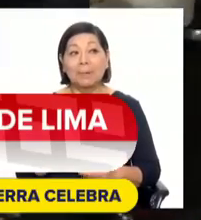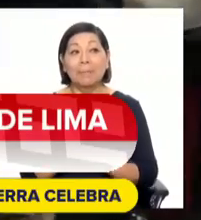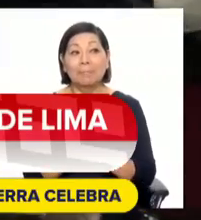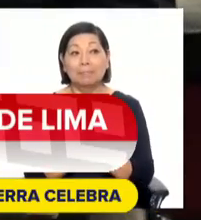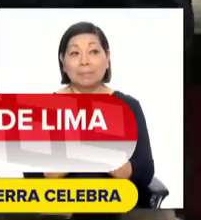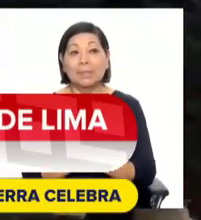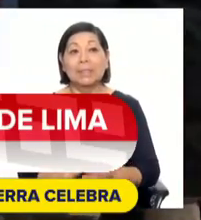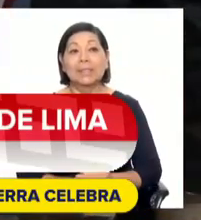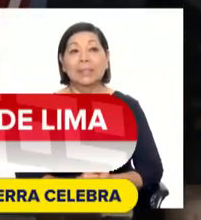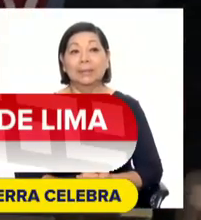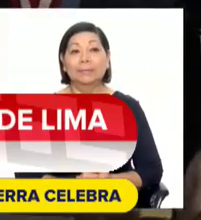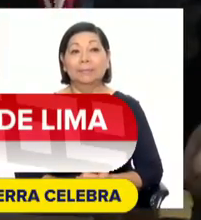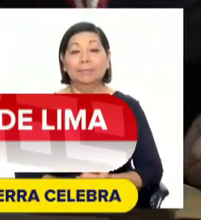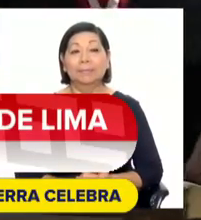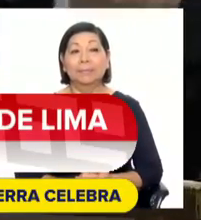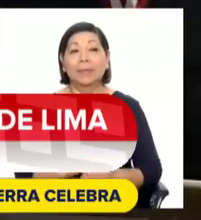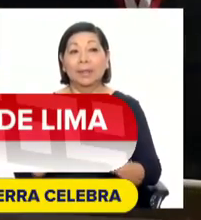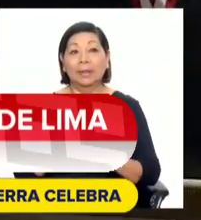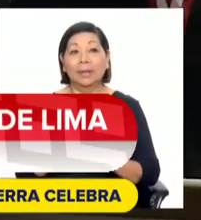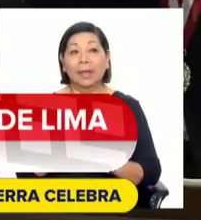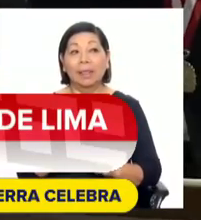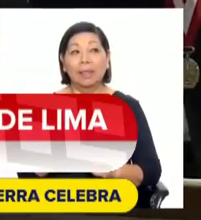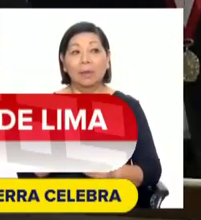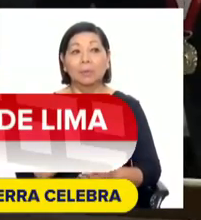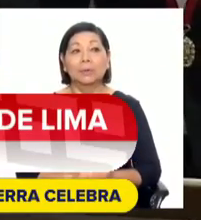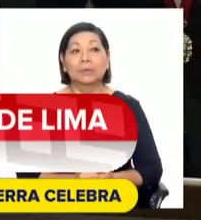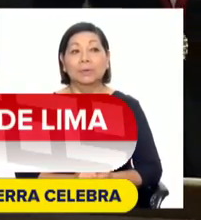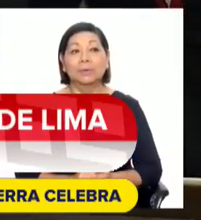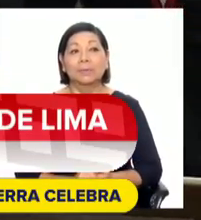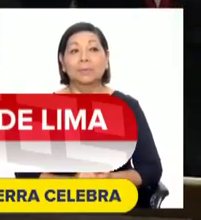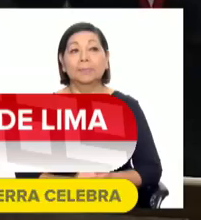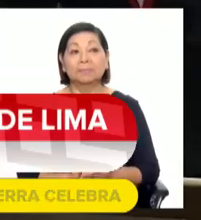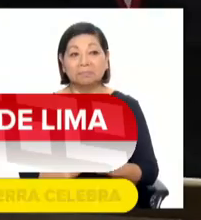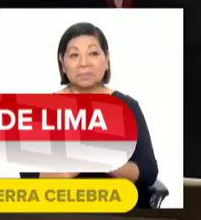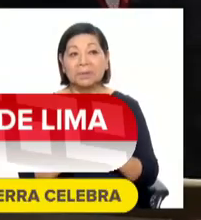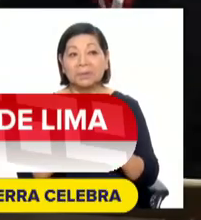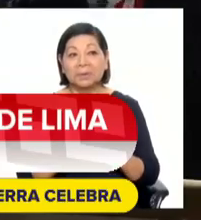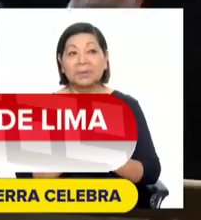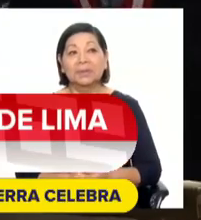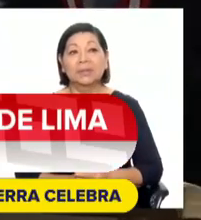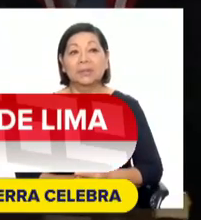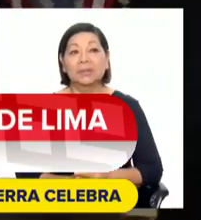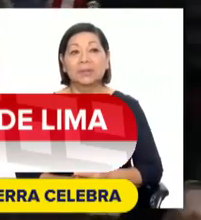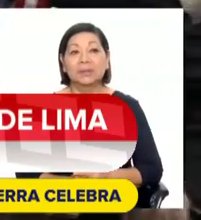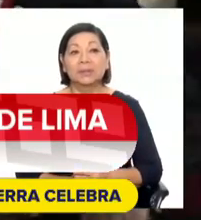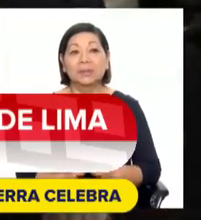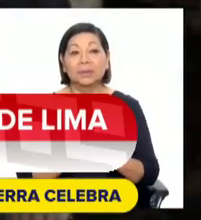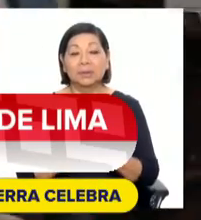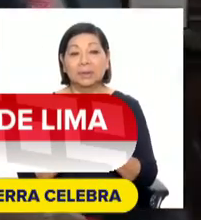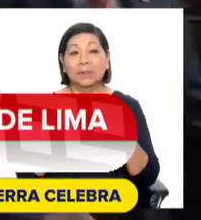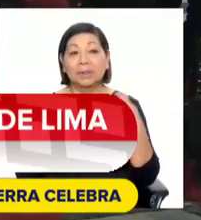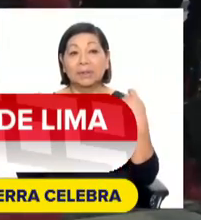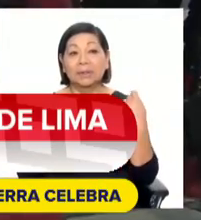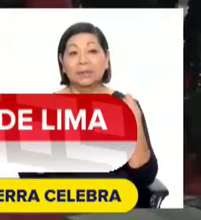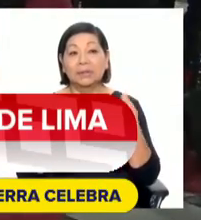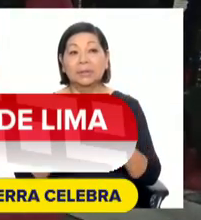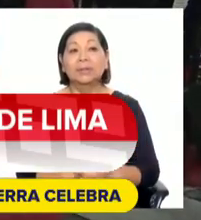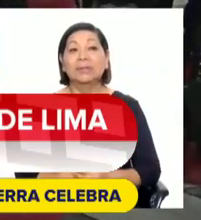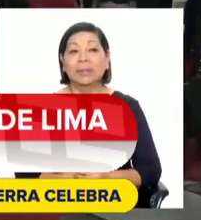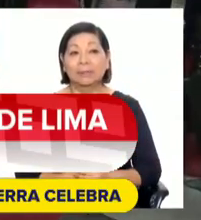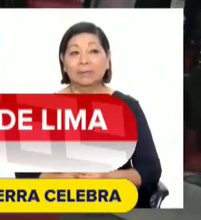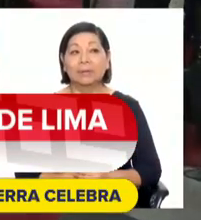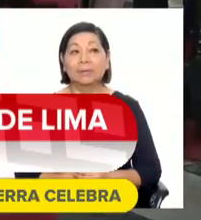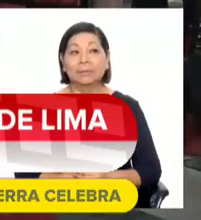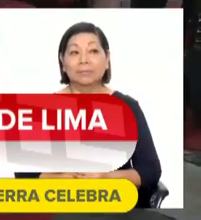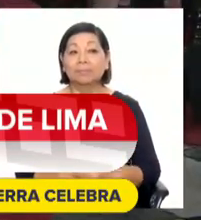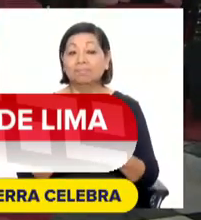Lucinda Vázquez, a Maricruz Zeta Chunga, que por cierto fue la primera en llegar a la Catedral de Lima. También